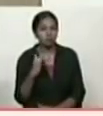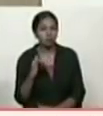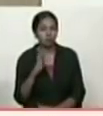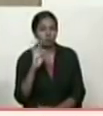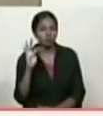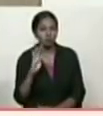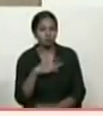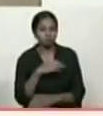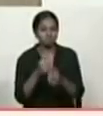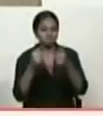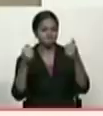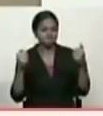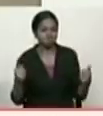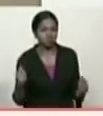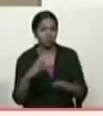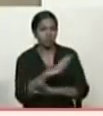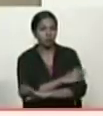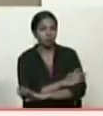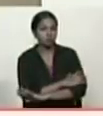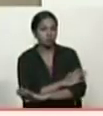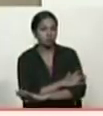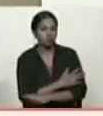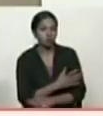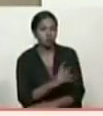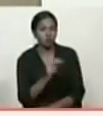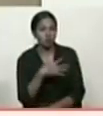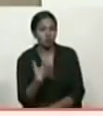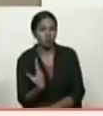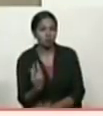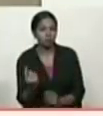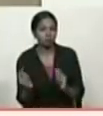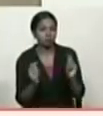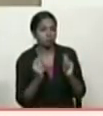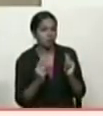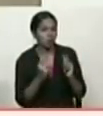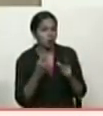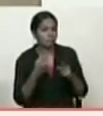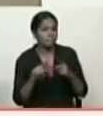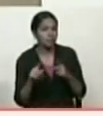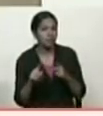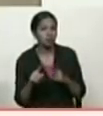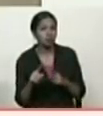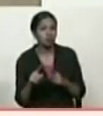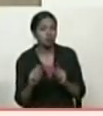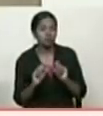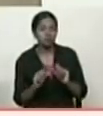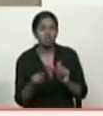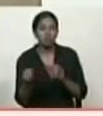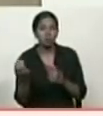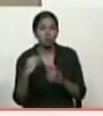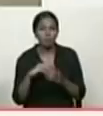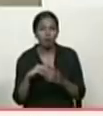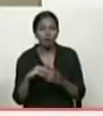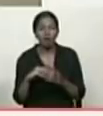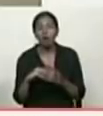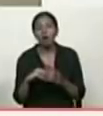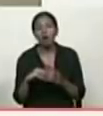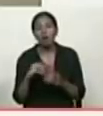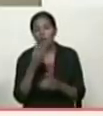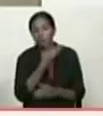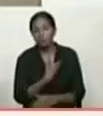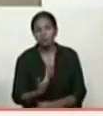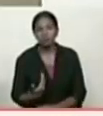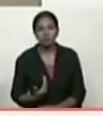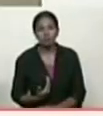muro en la oposición venezolana de no querer dialogar, pero seguimos, por eso el presidente Nicolás Maduro hacía un nuevo